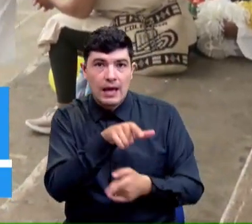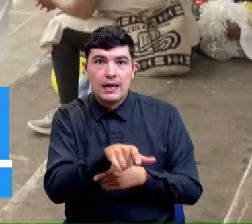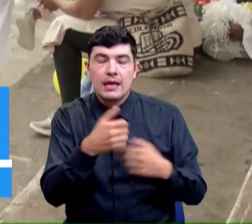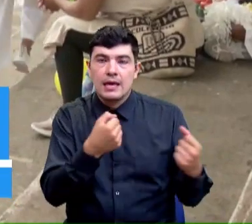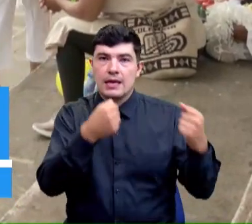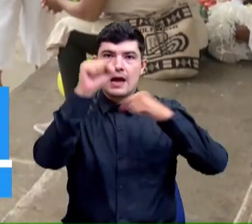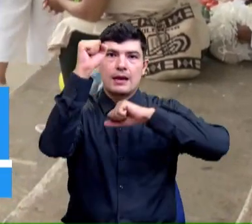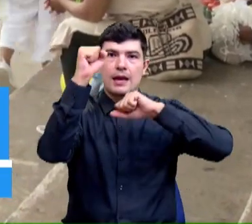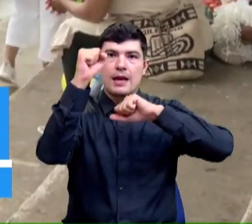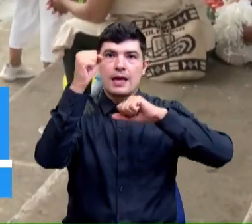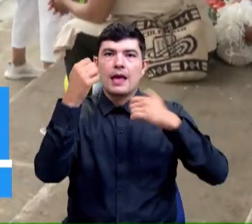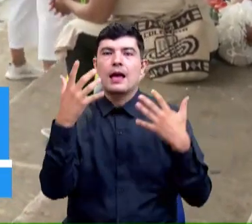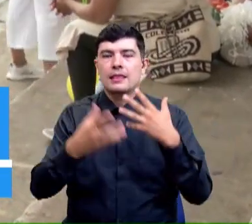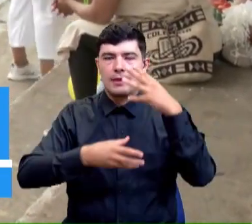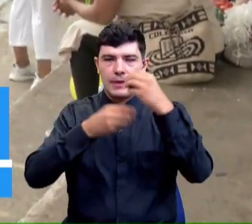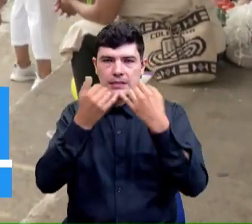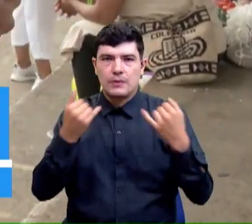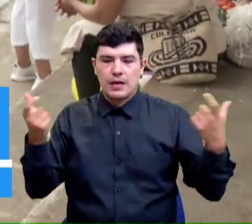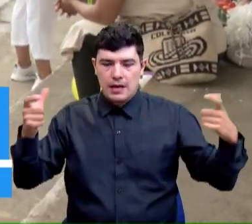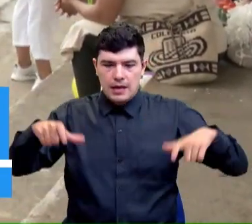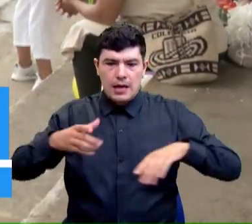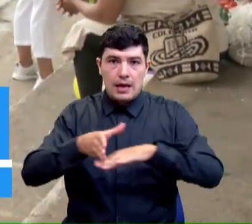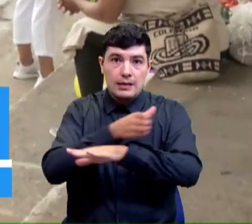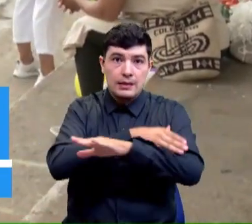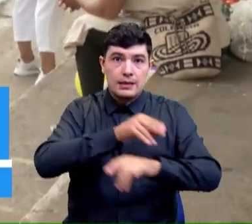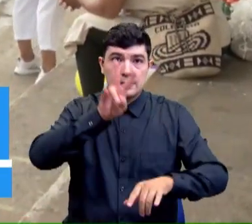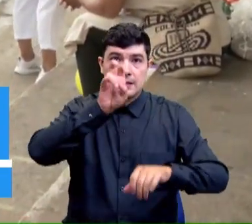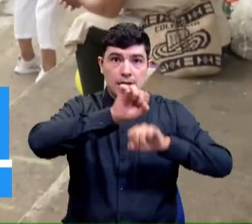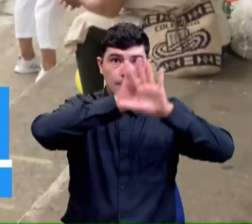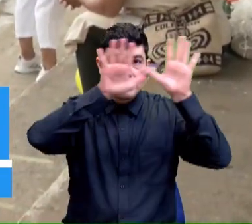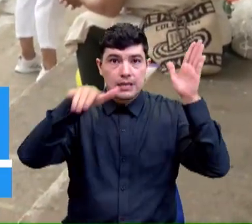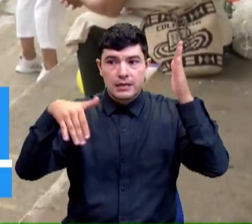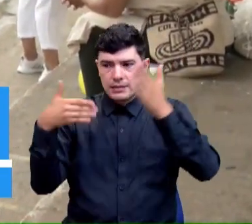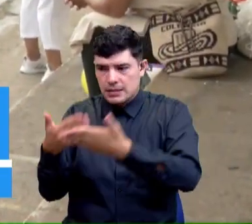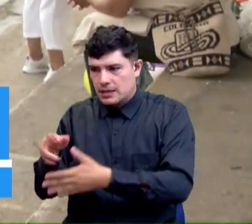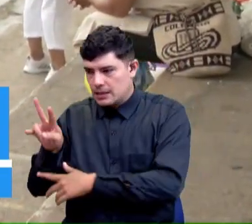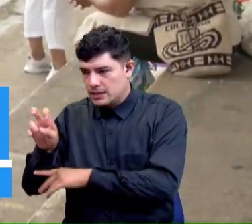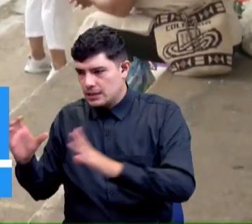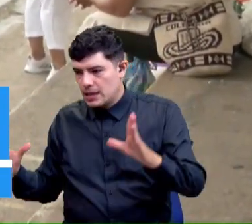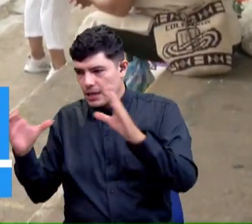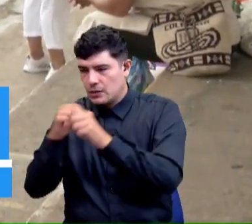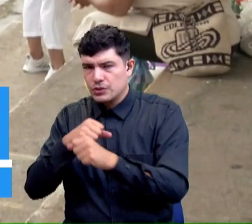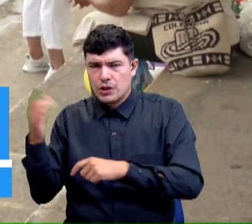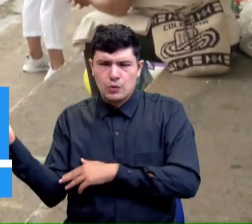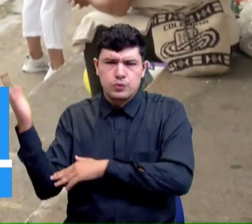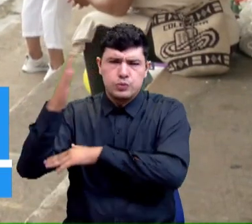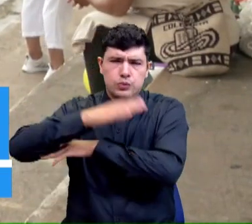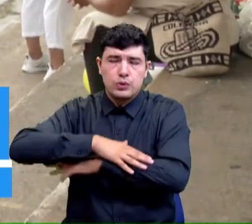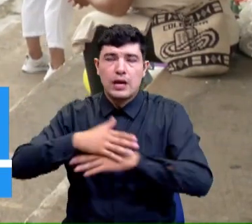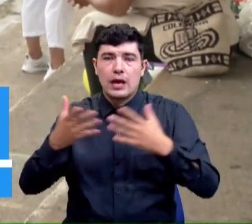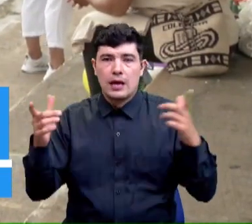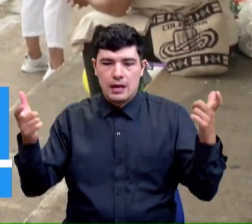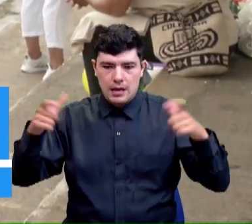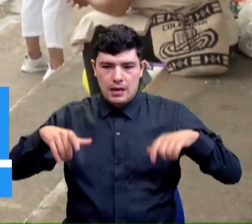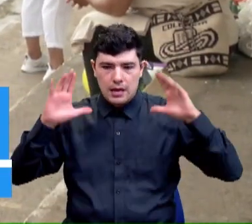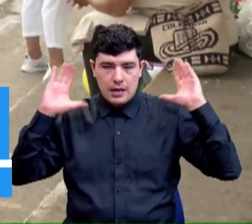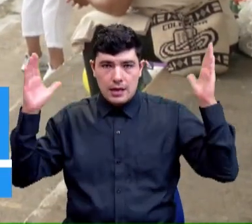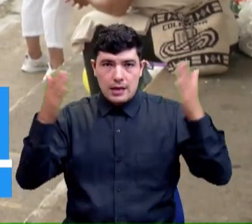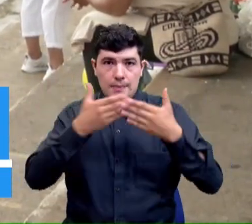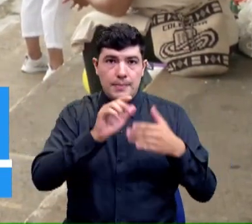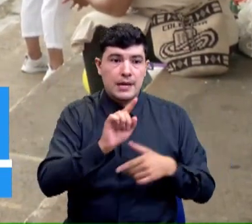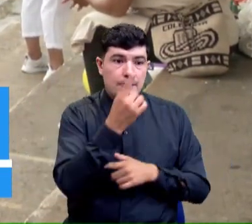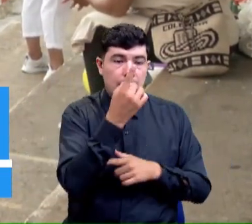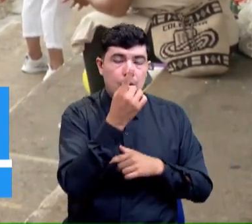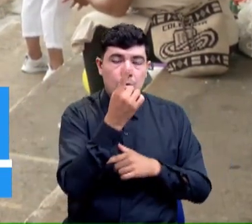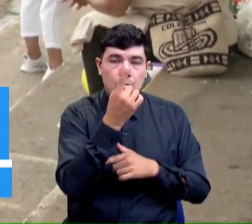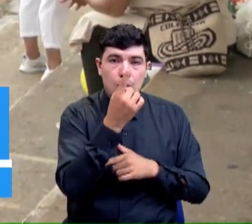quedó con la victoria y hay partidos en la cancha Marte desde las 7 de la mañana hasta las 7 de la noche en el Estadio Primero de Mayo de Girón y en el